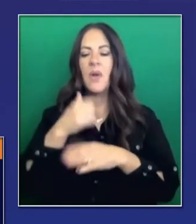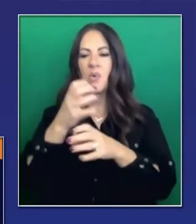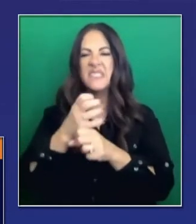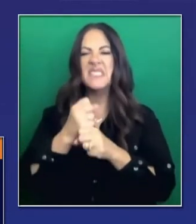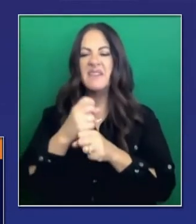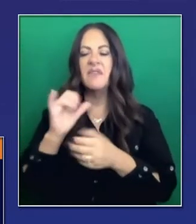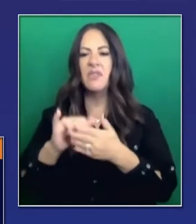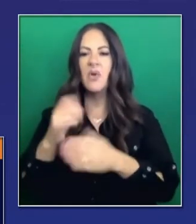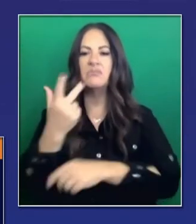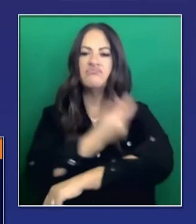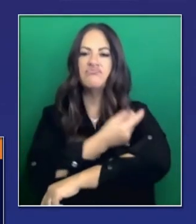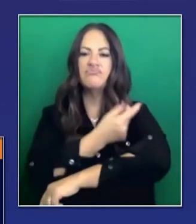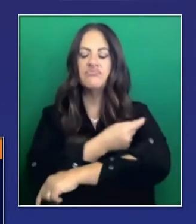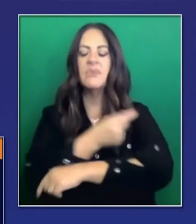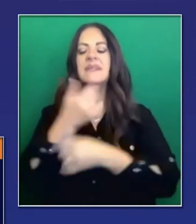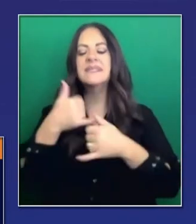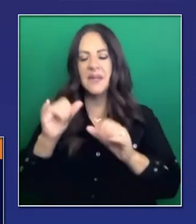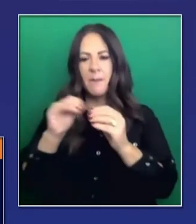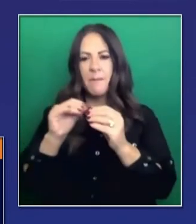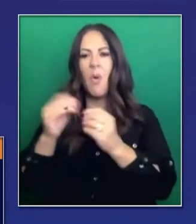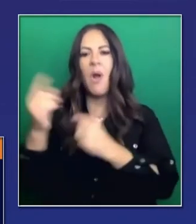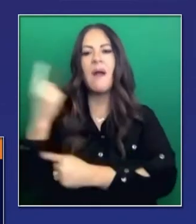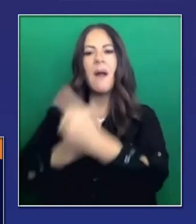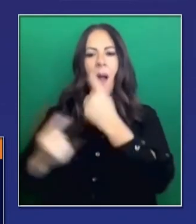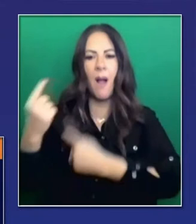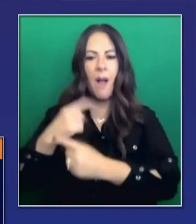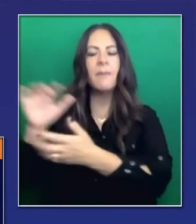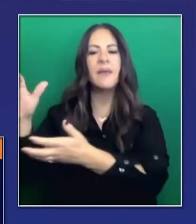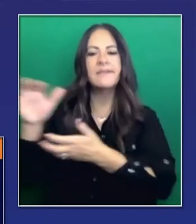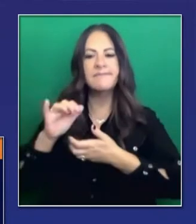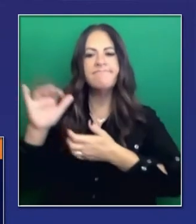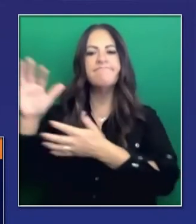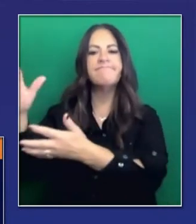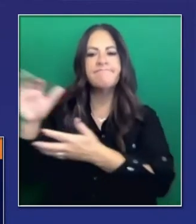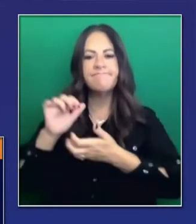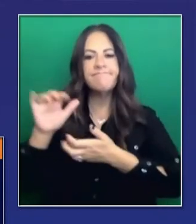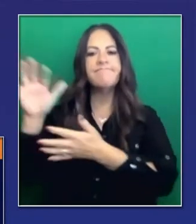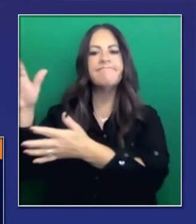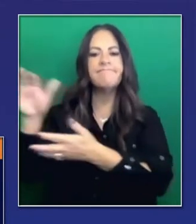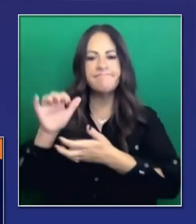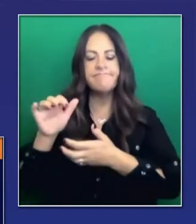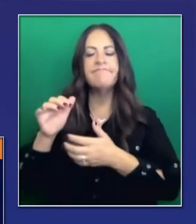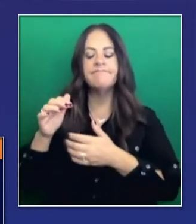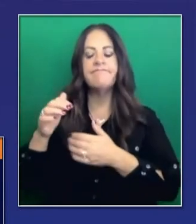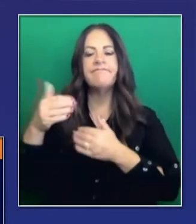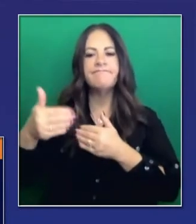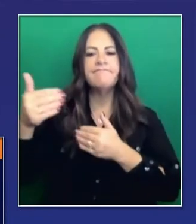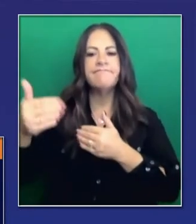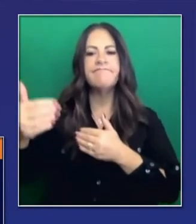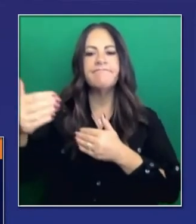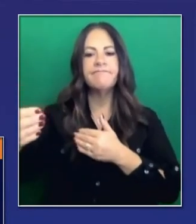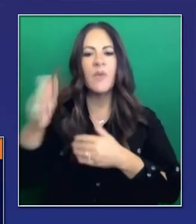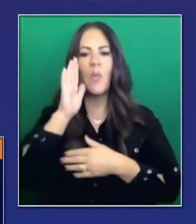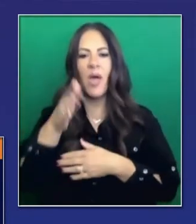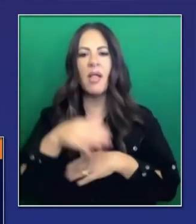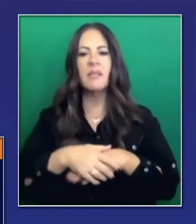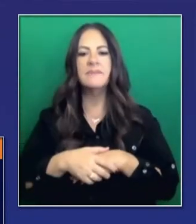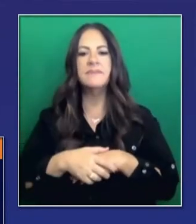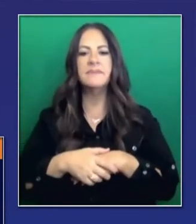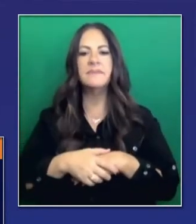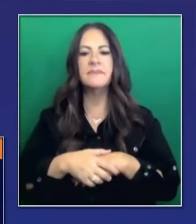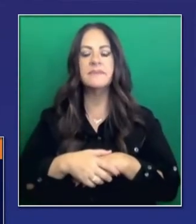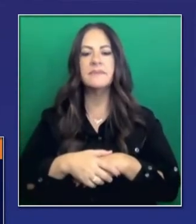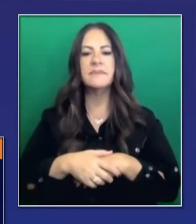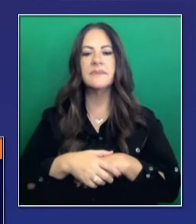se entregarán para la semana próxima. 1.3, 1.9, más de 2 millones de dosis ahora que